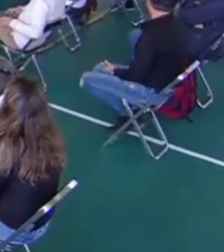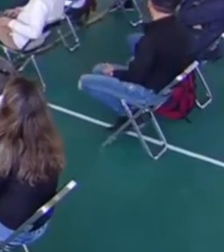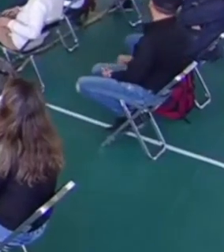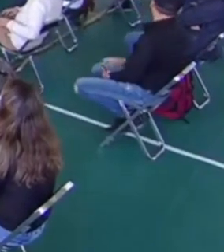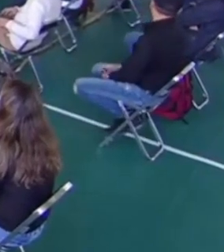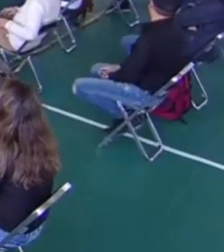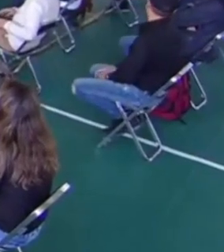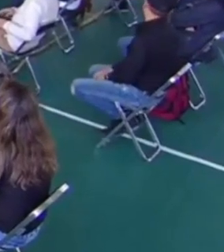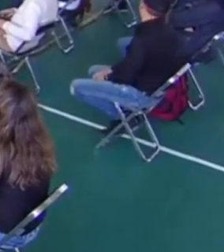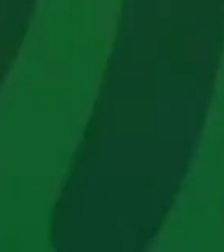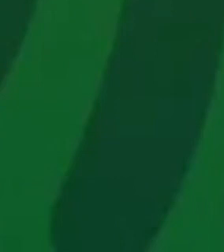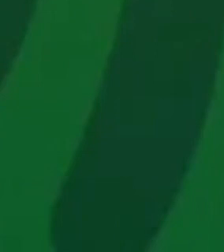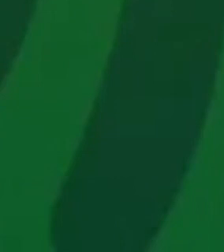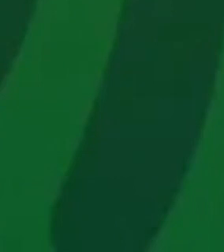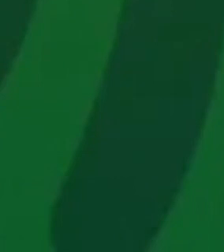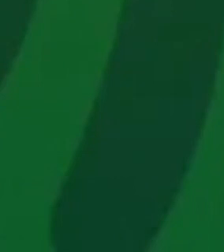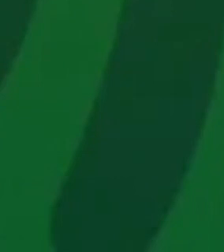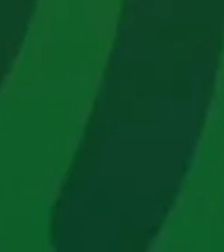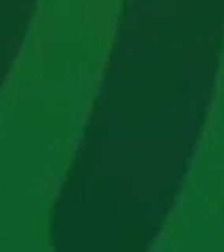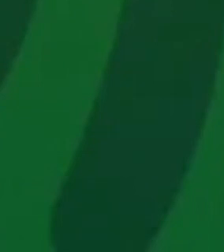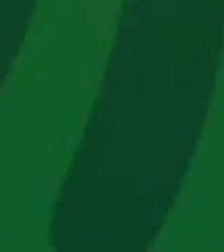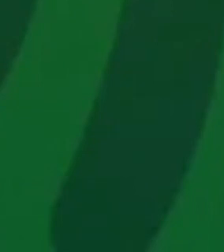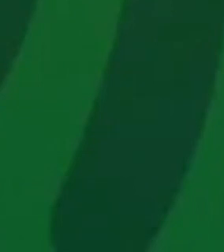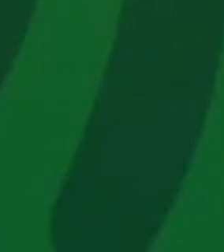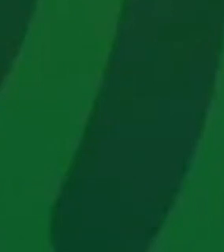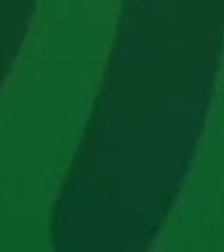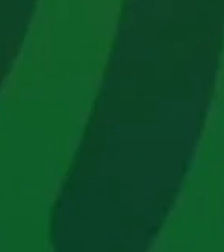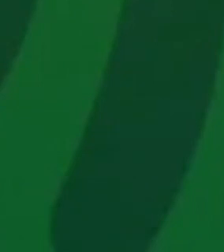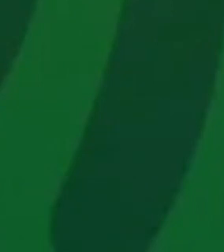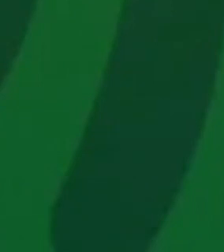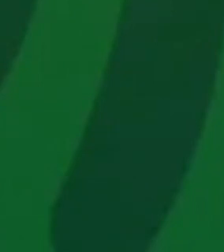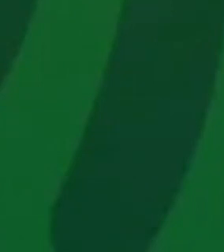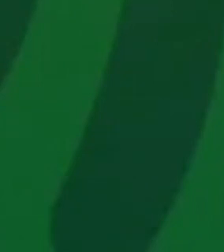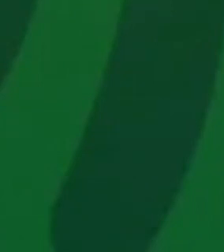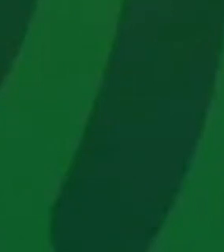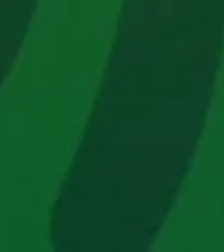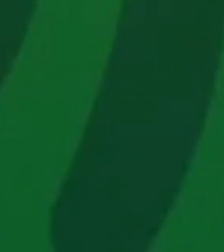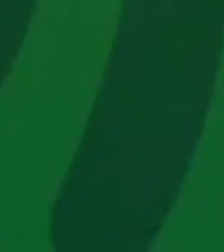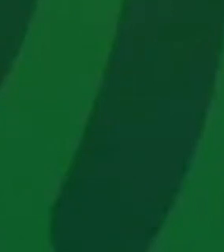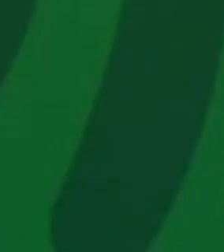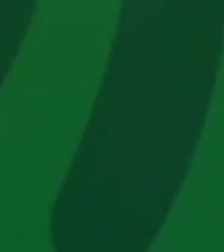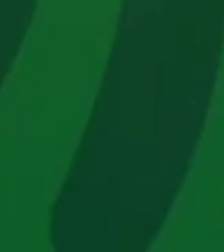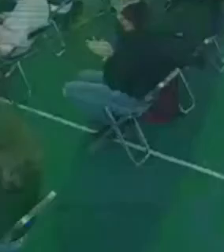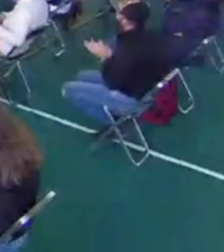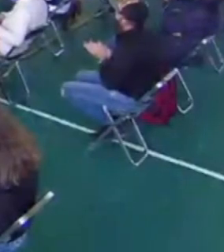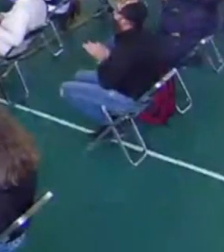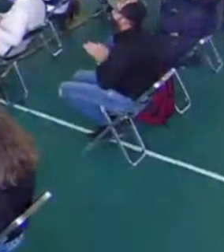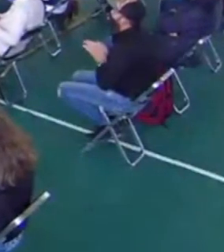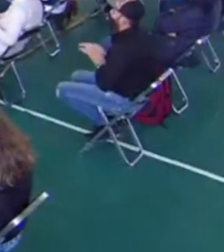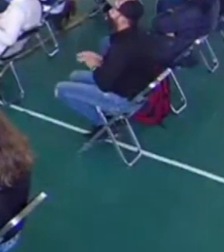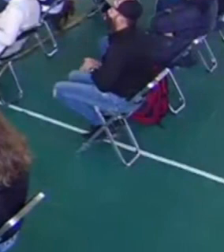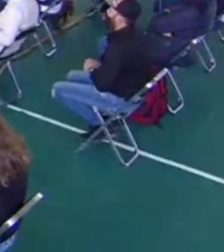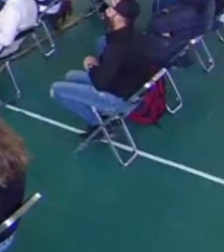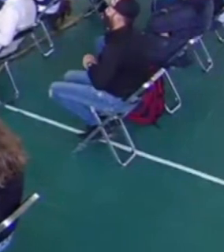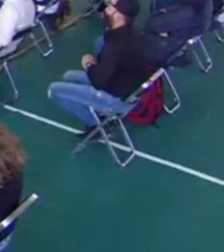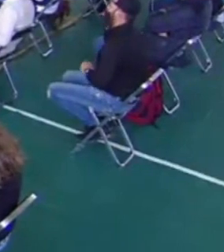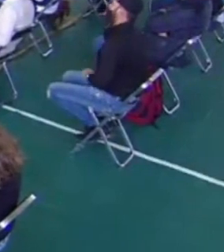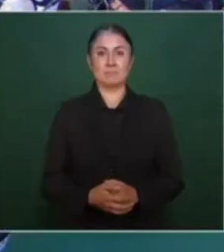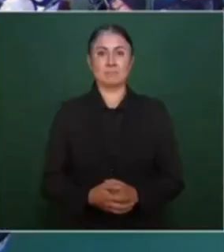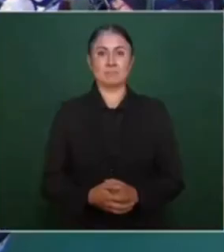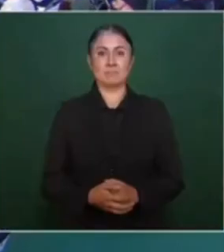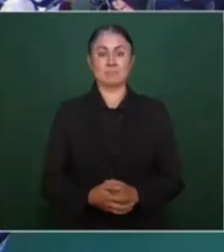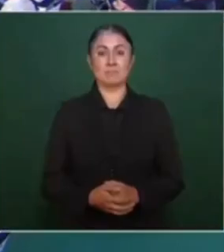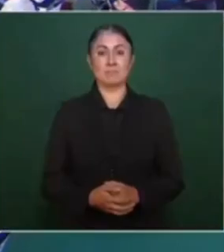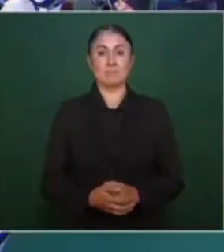mi ex amigo, Ilio Ortiz, como lo encontraron allá en la boda de